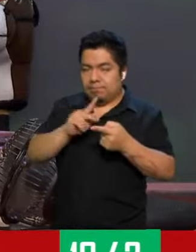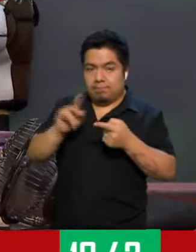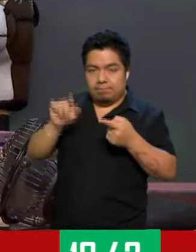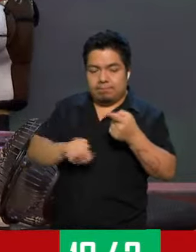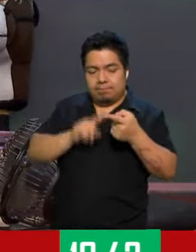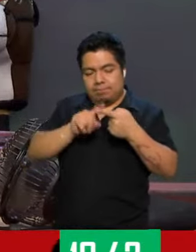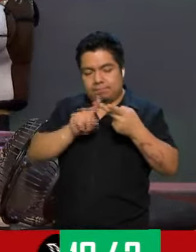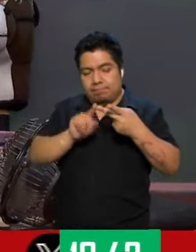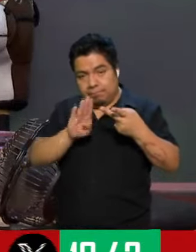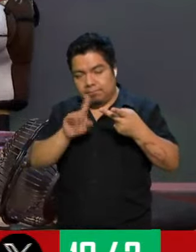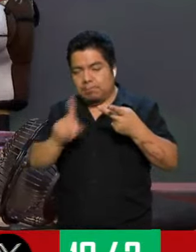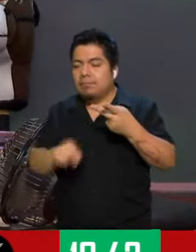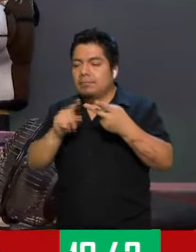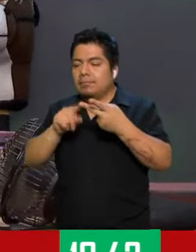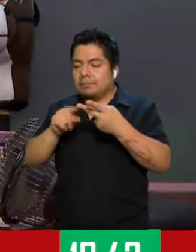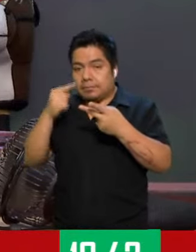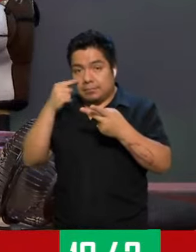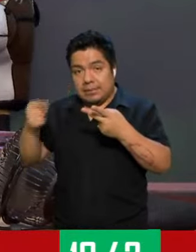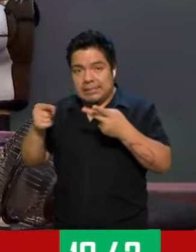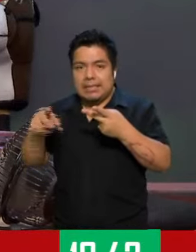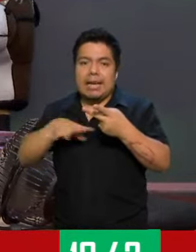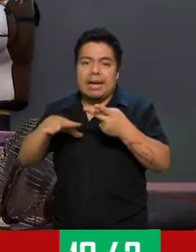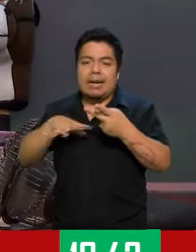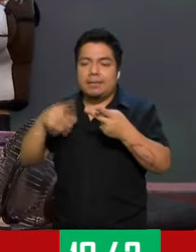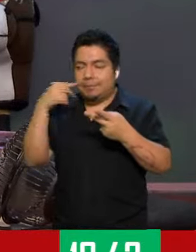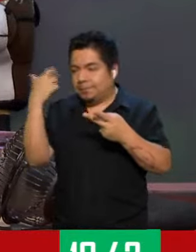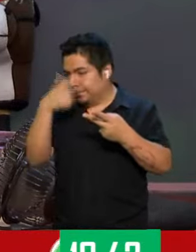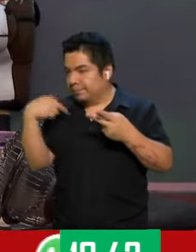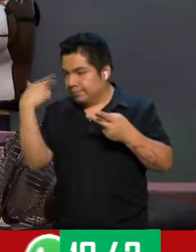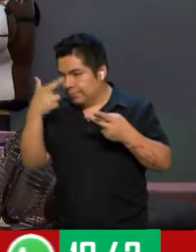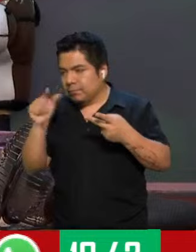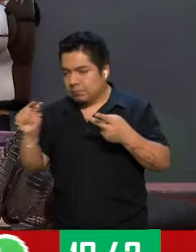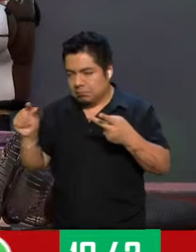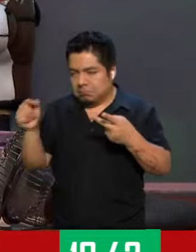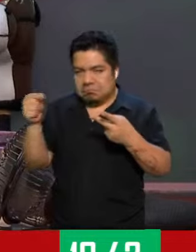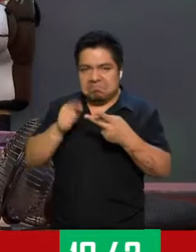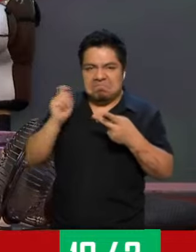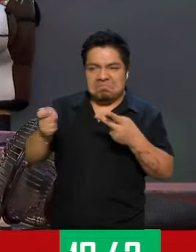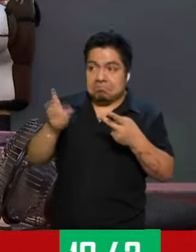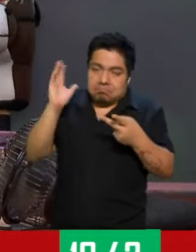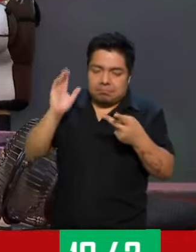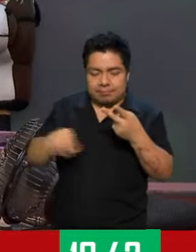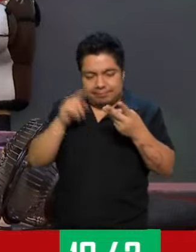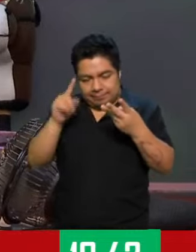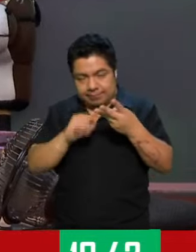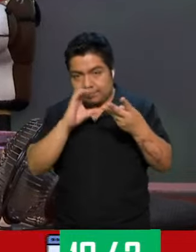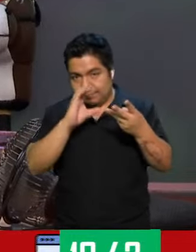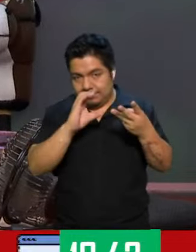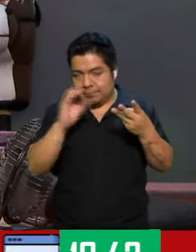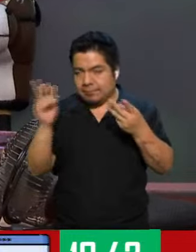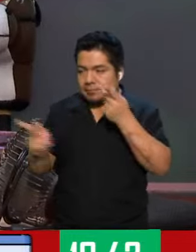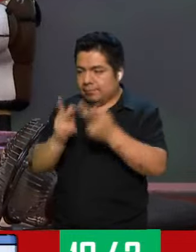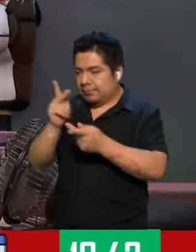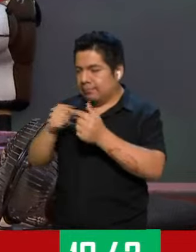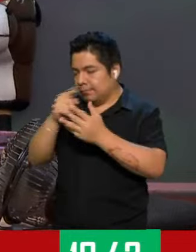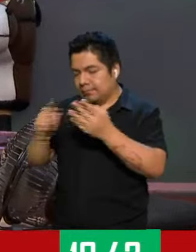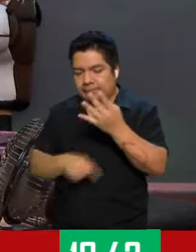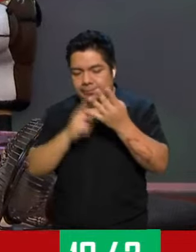B. ¿Cómo presentar un recurso de revisión? Ahorita me vas a decir qué es eso. C. Preguntas frecuentes.